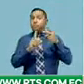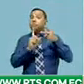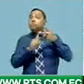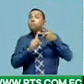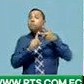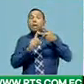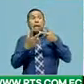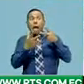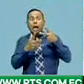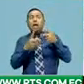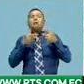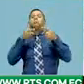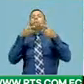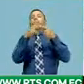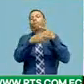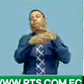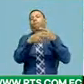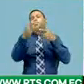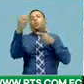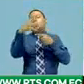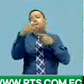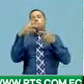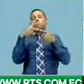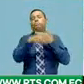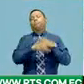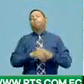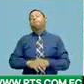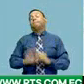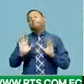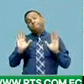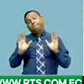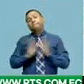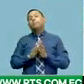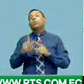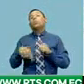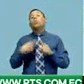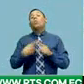suspensión. En el caso que no haya una respuesta, podría empezarse cortes a partir